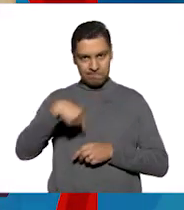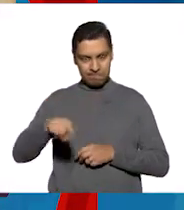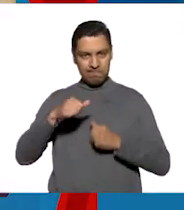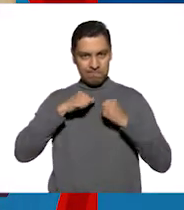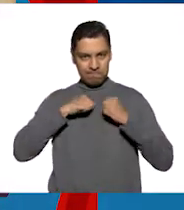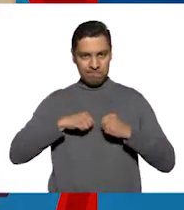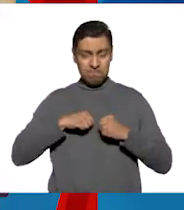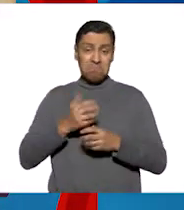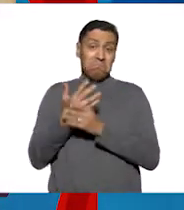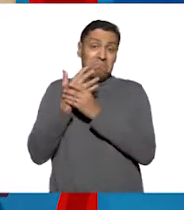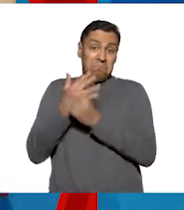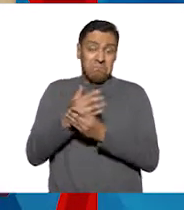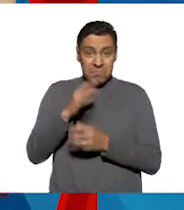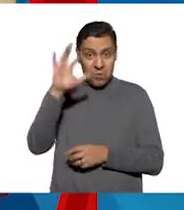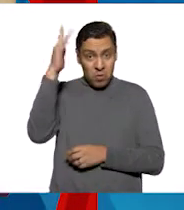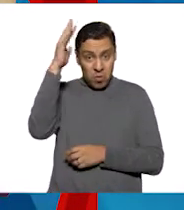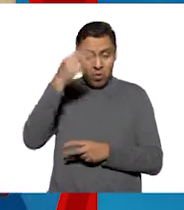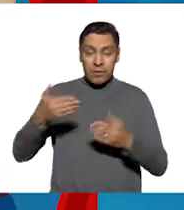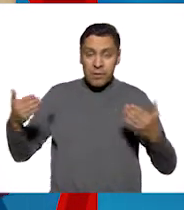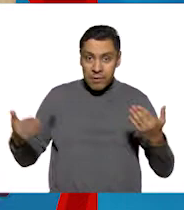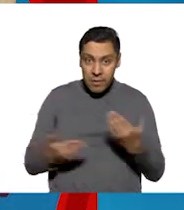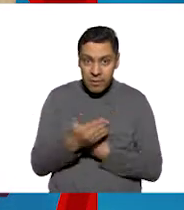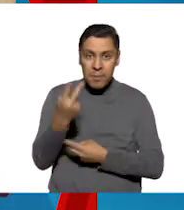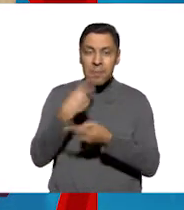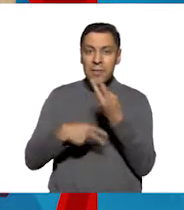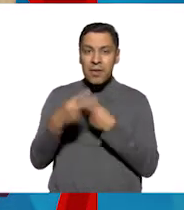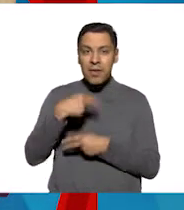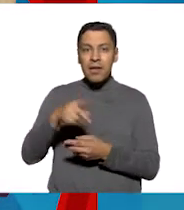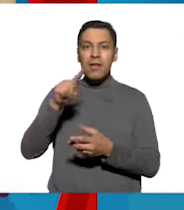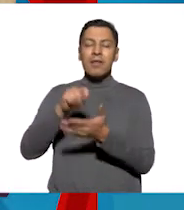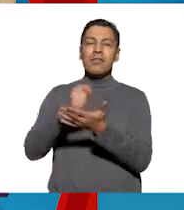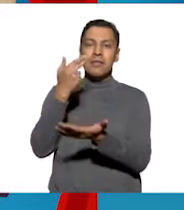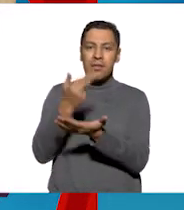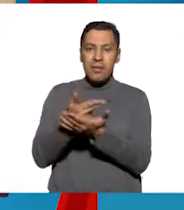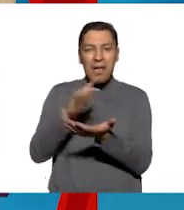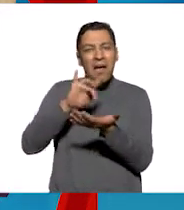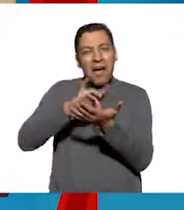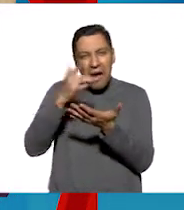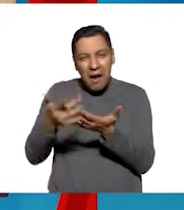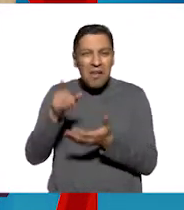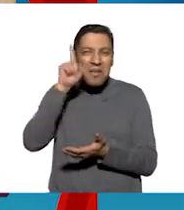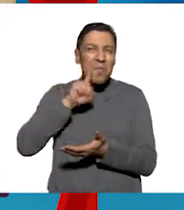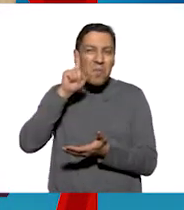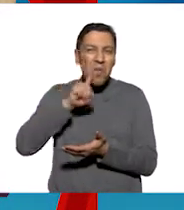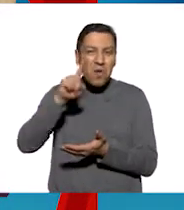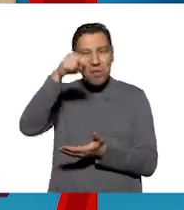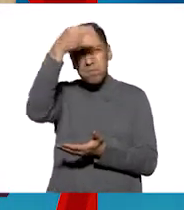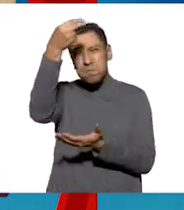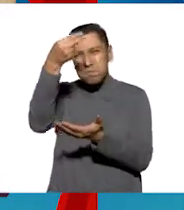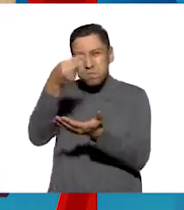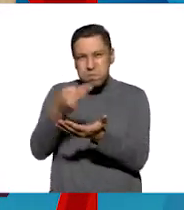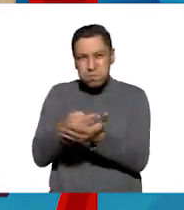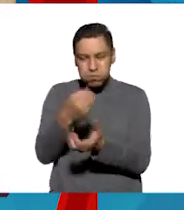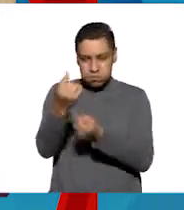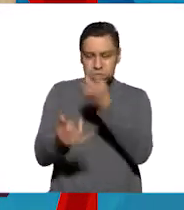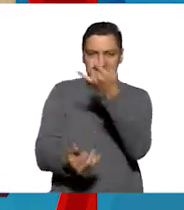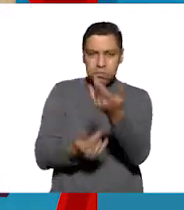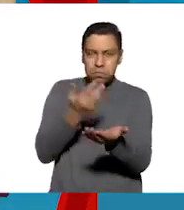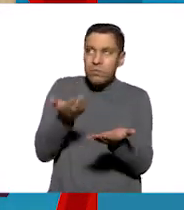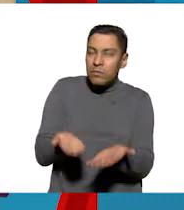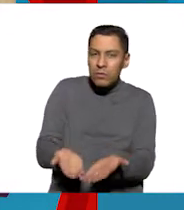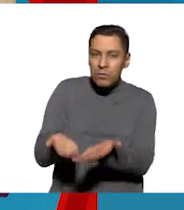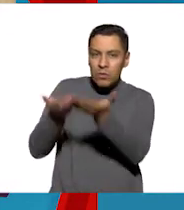mexicas afirmaban que el sol había nacido en Teotihuacán gracias al sacrificio de Nanahuatzin, quien se arrojó al fuego para dar vida a un nuevo